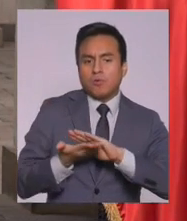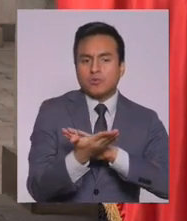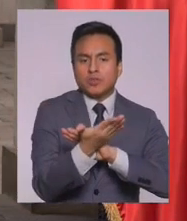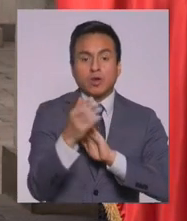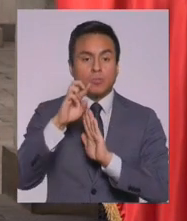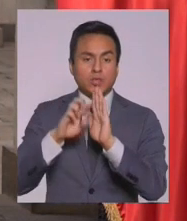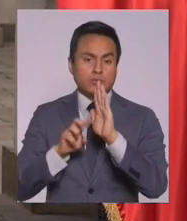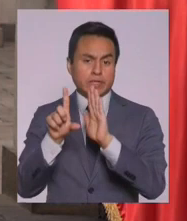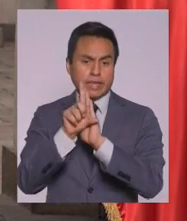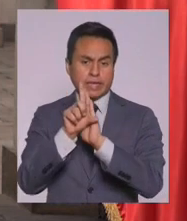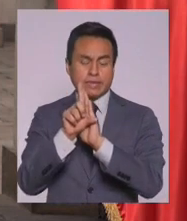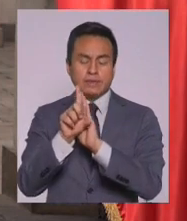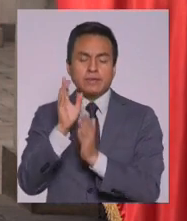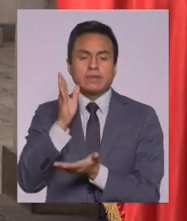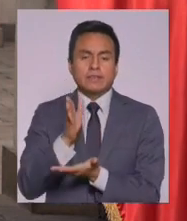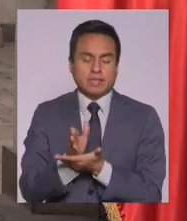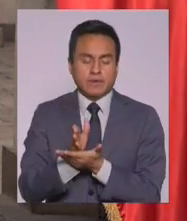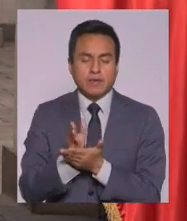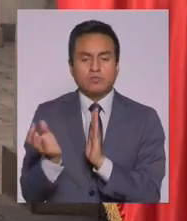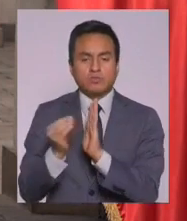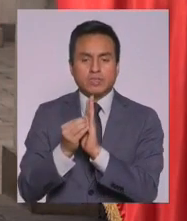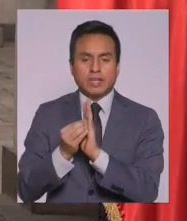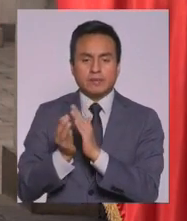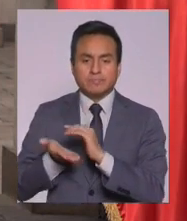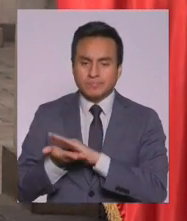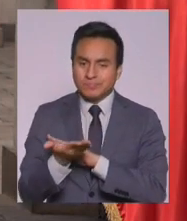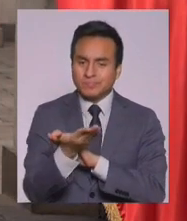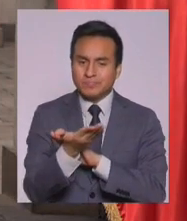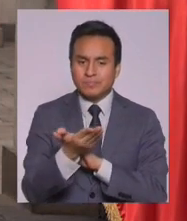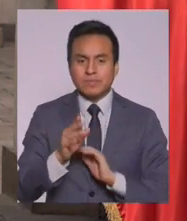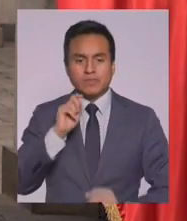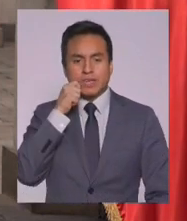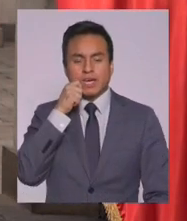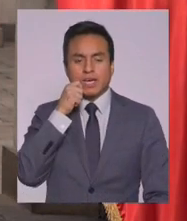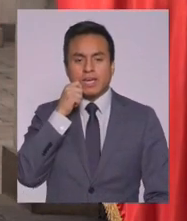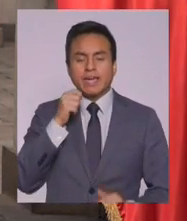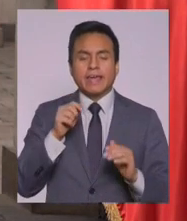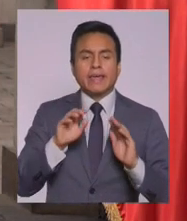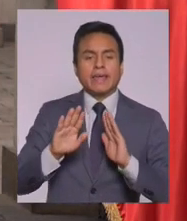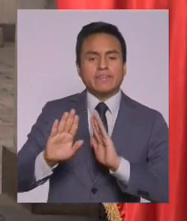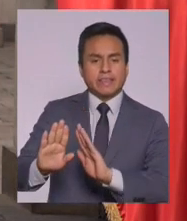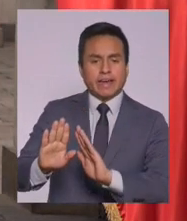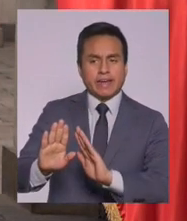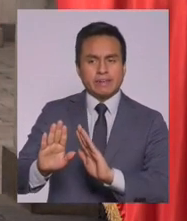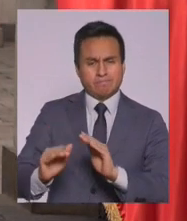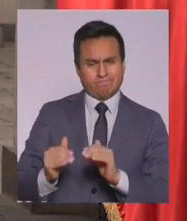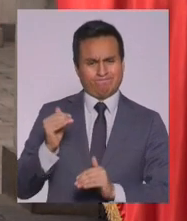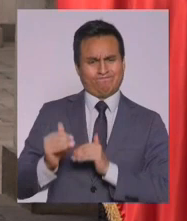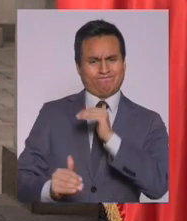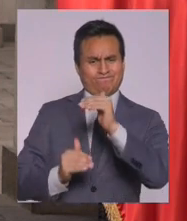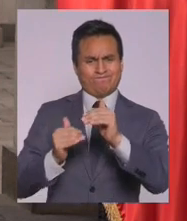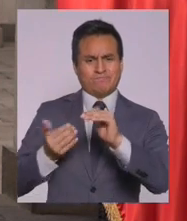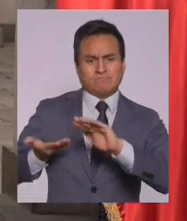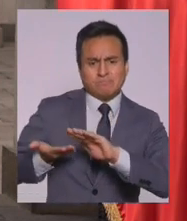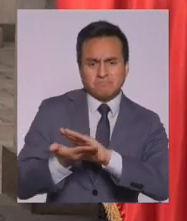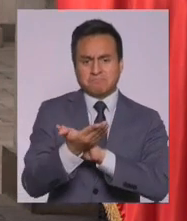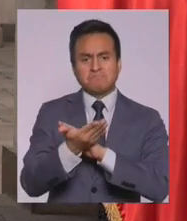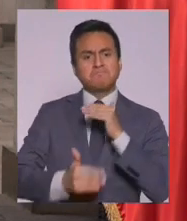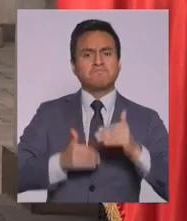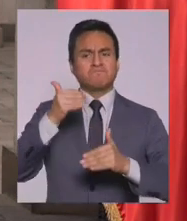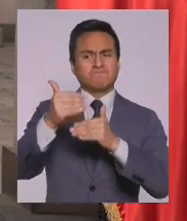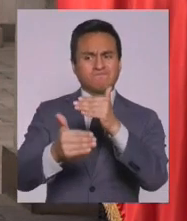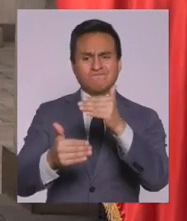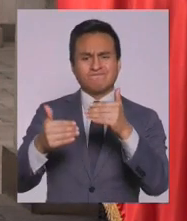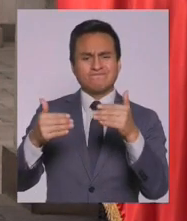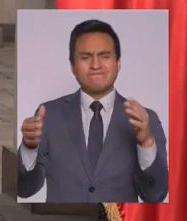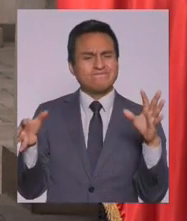y proyectos de ley que debe considerar, de forma de evitar que progresen mociones que no